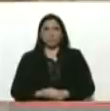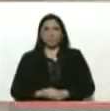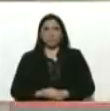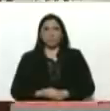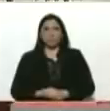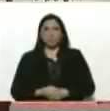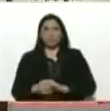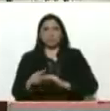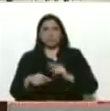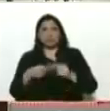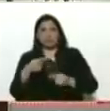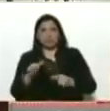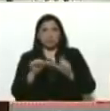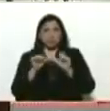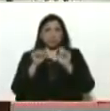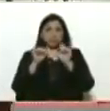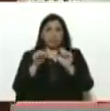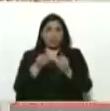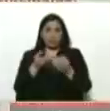Luego seguimos aquí.